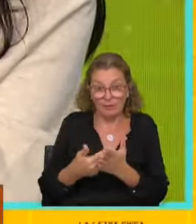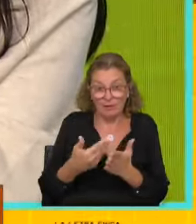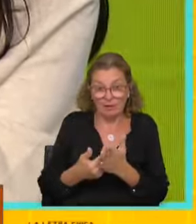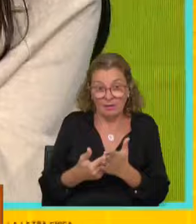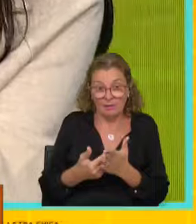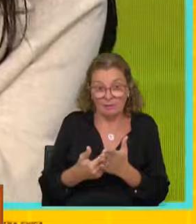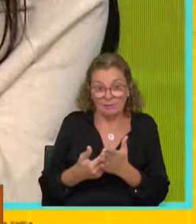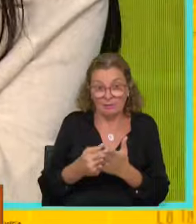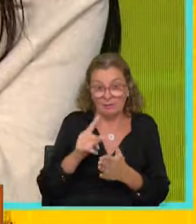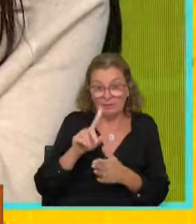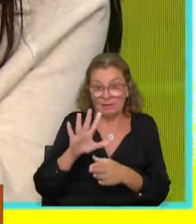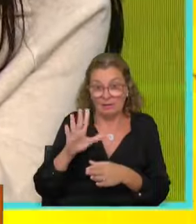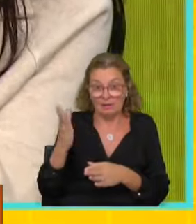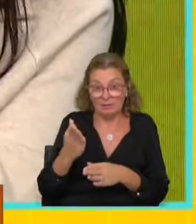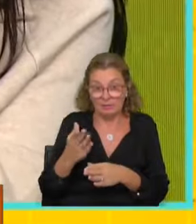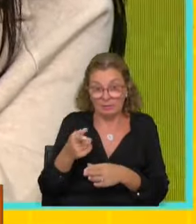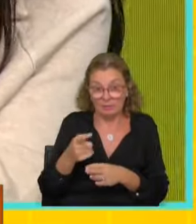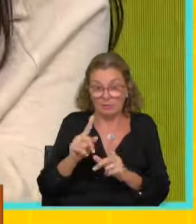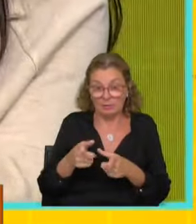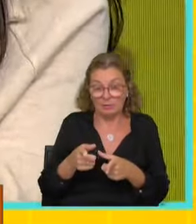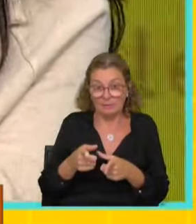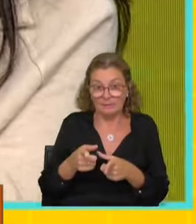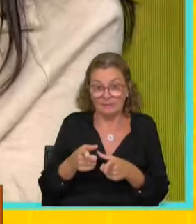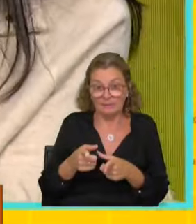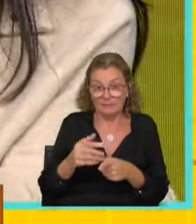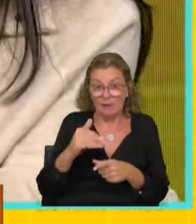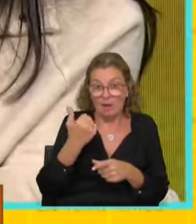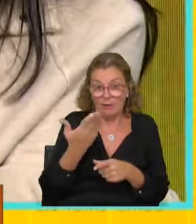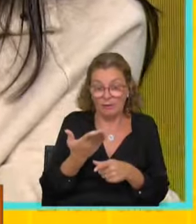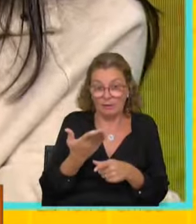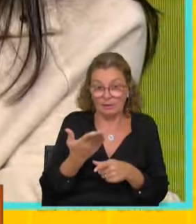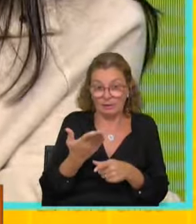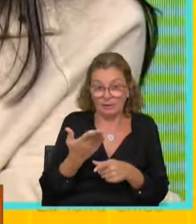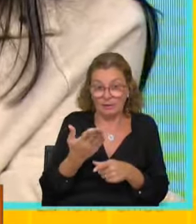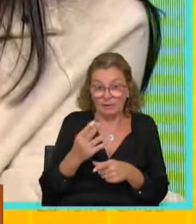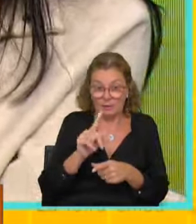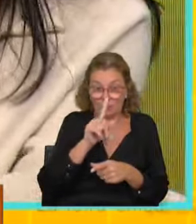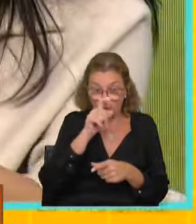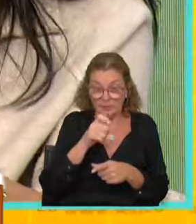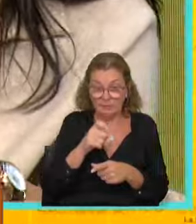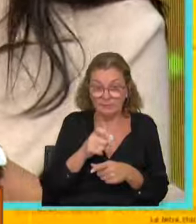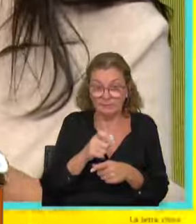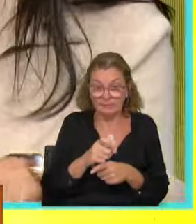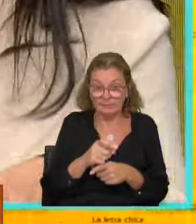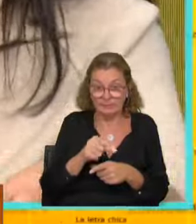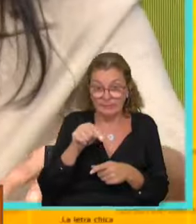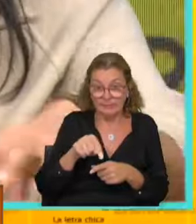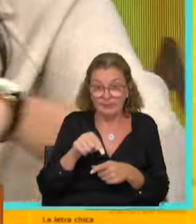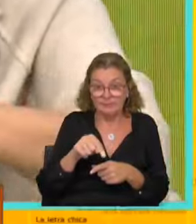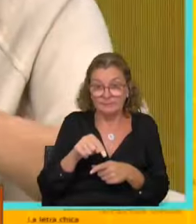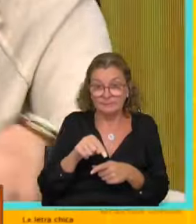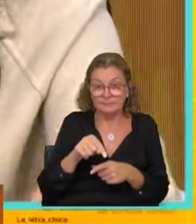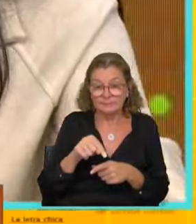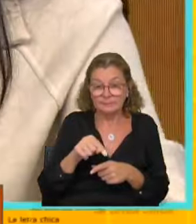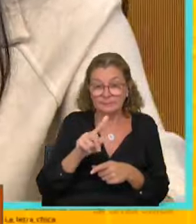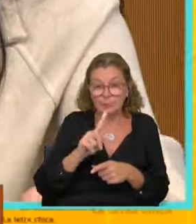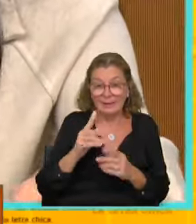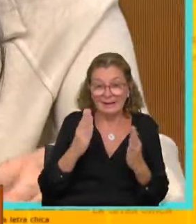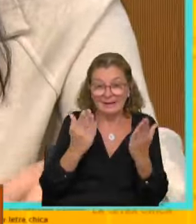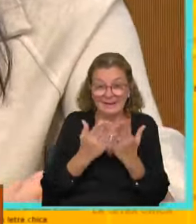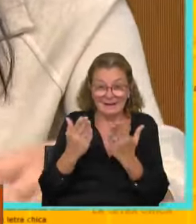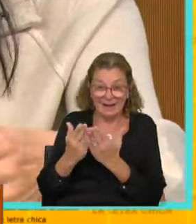un 15% y cosas como esas no en el interior en el interior del país estos no es que cerraron